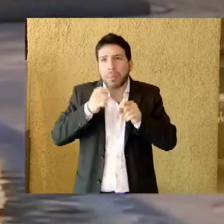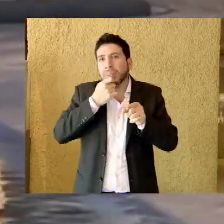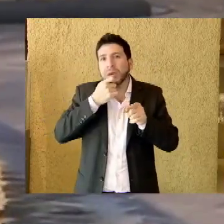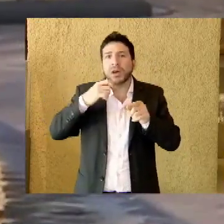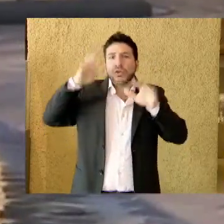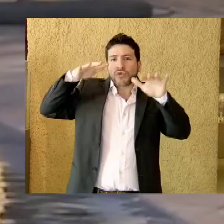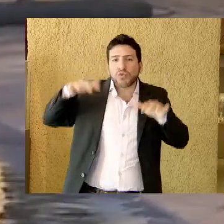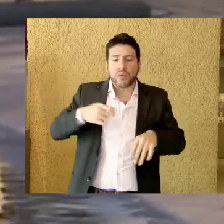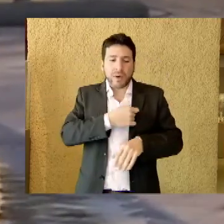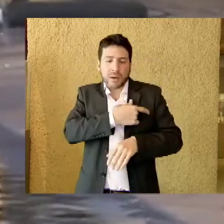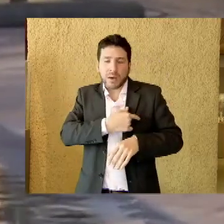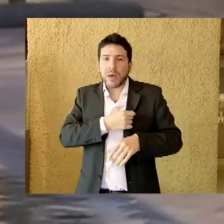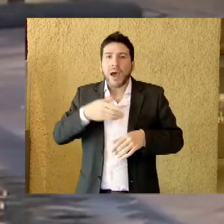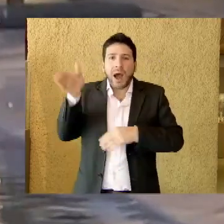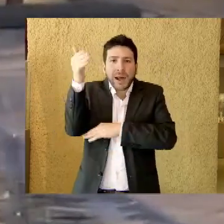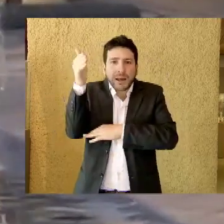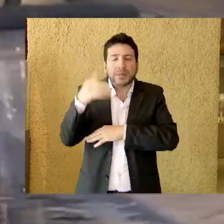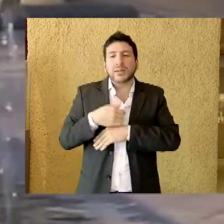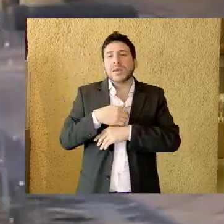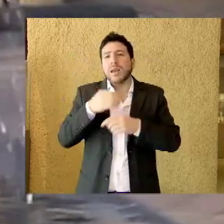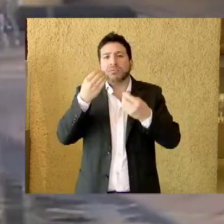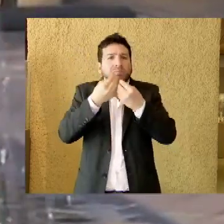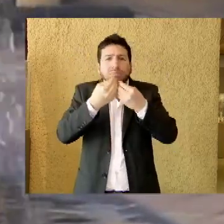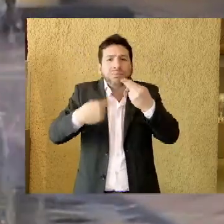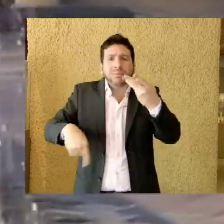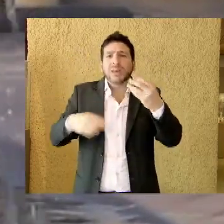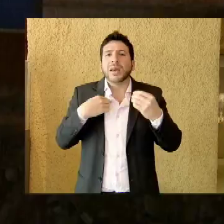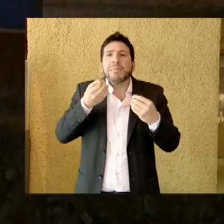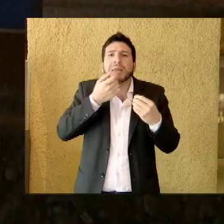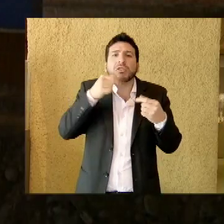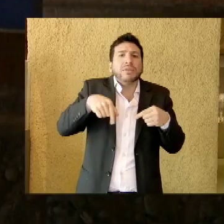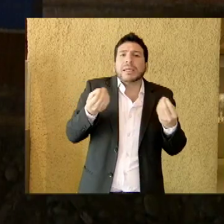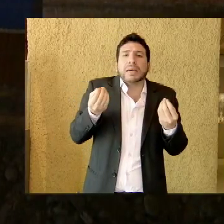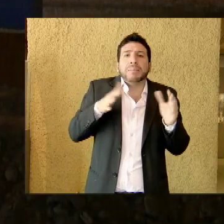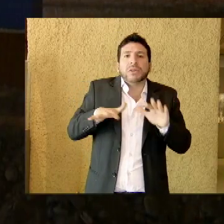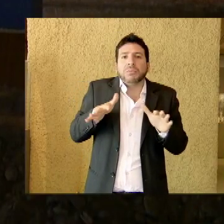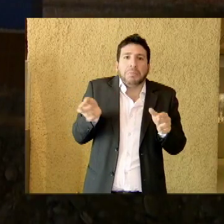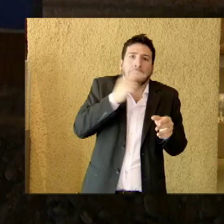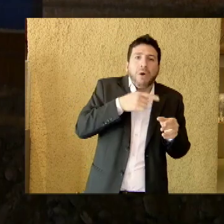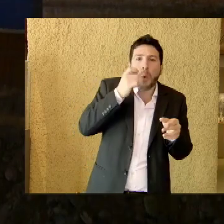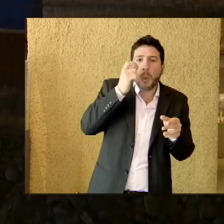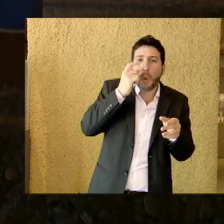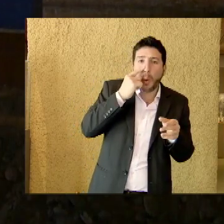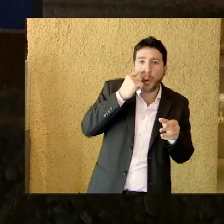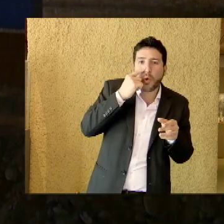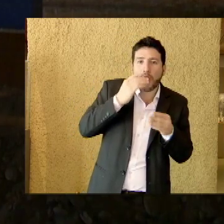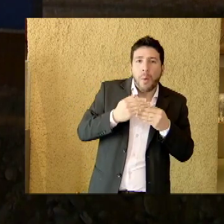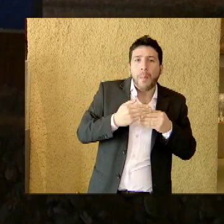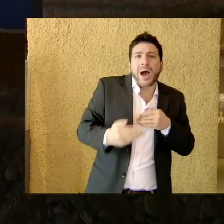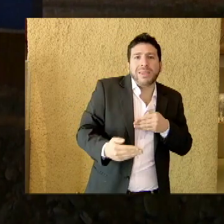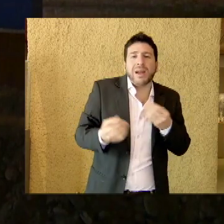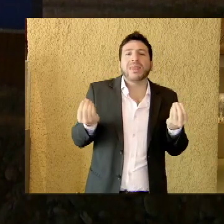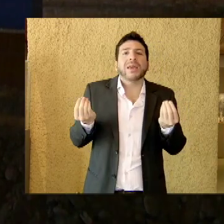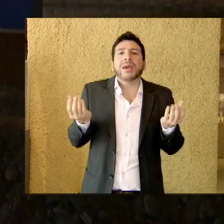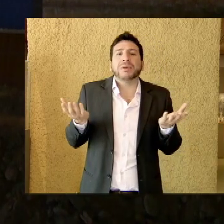las escarapelas, de French y Beruti. ¿Qué pasó acá en Mendoza? Está en junio, ¿no? Unos días después, pero digo, ¿qué